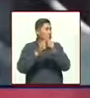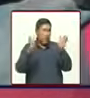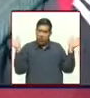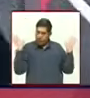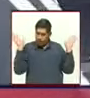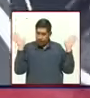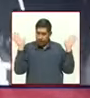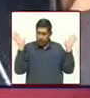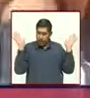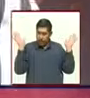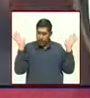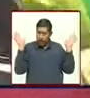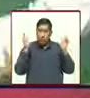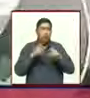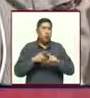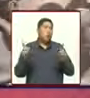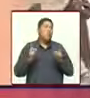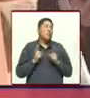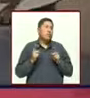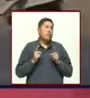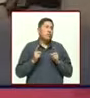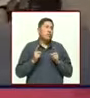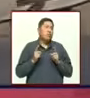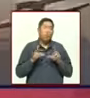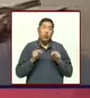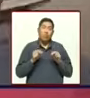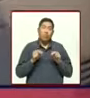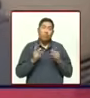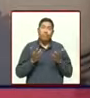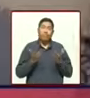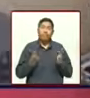agenda abierta, pero no se realizó.